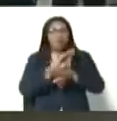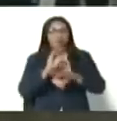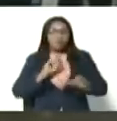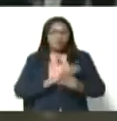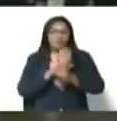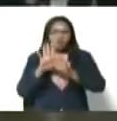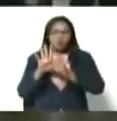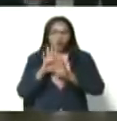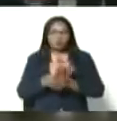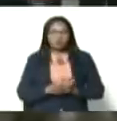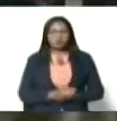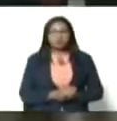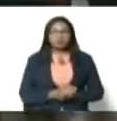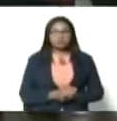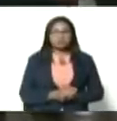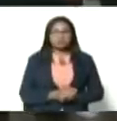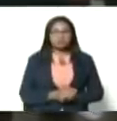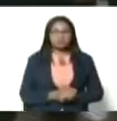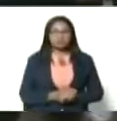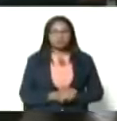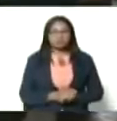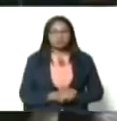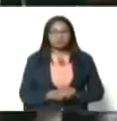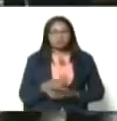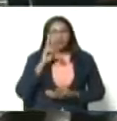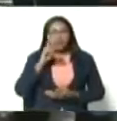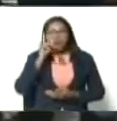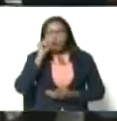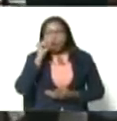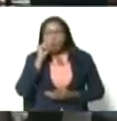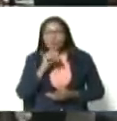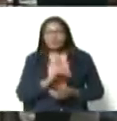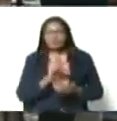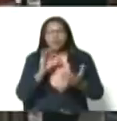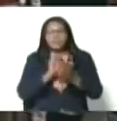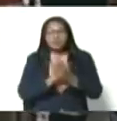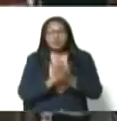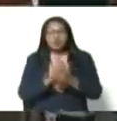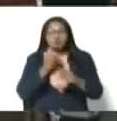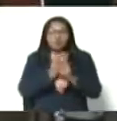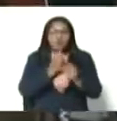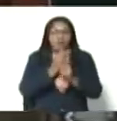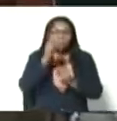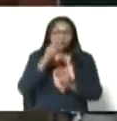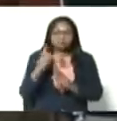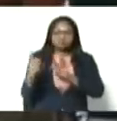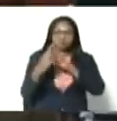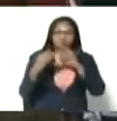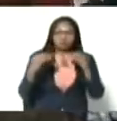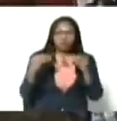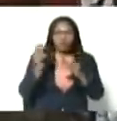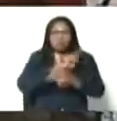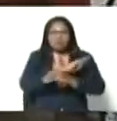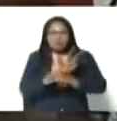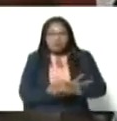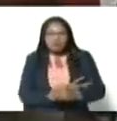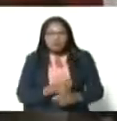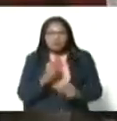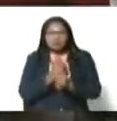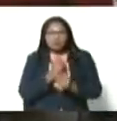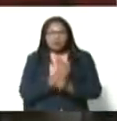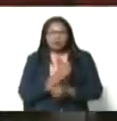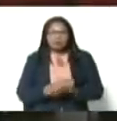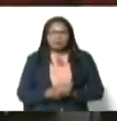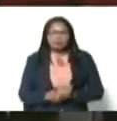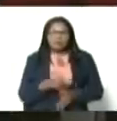COVID. Vamos a poner aquí al compatriota de los trabajadores, que está al frente de la fuerza obrera aquí, también en